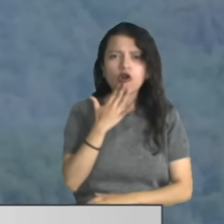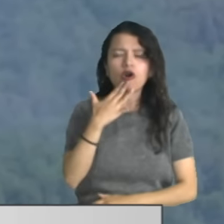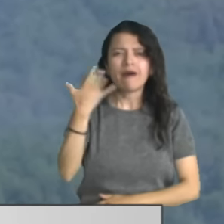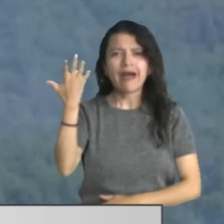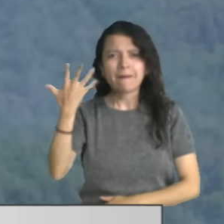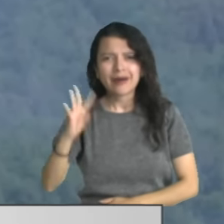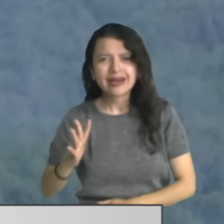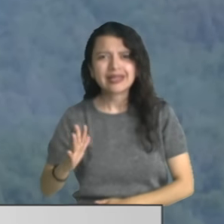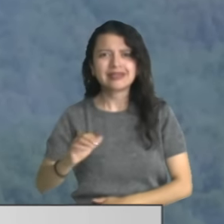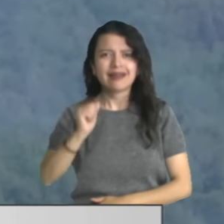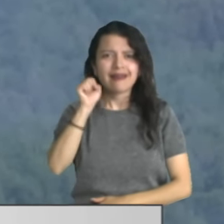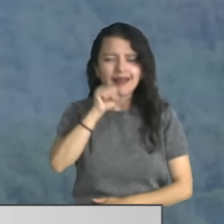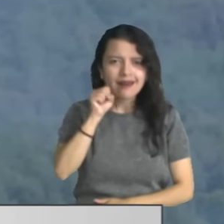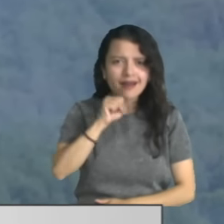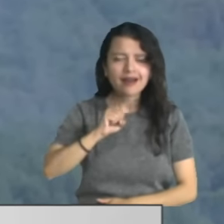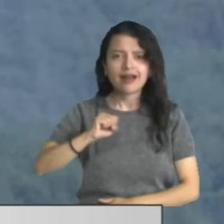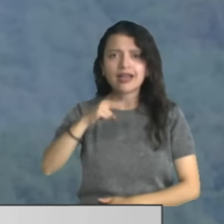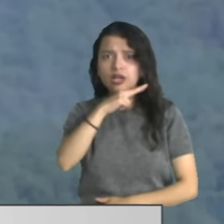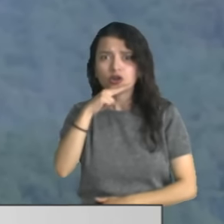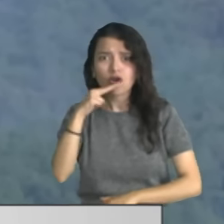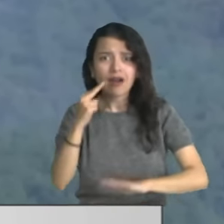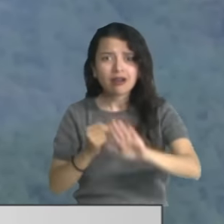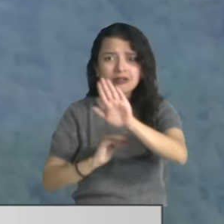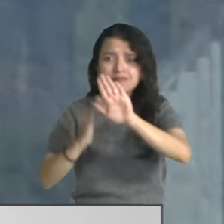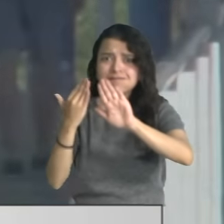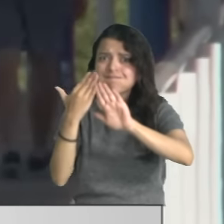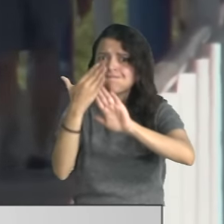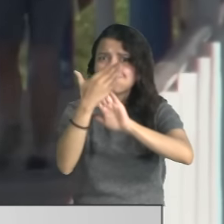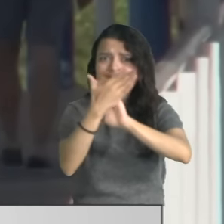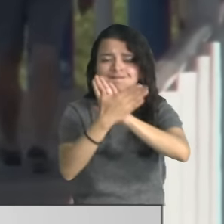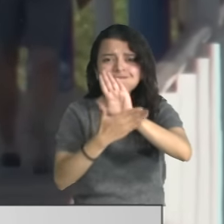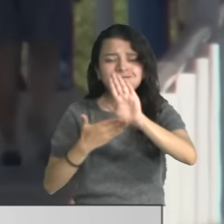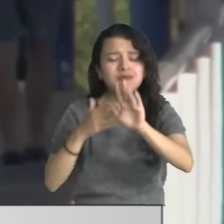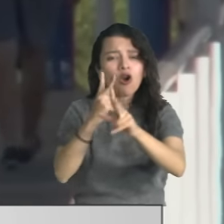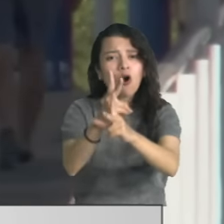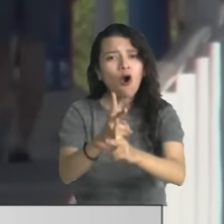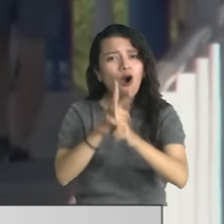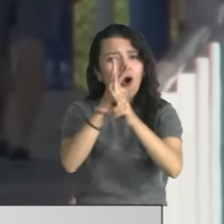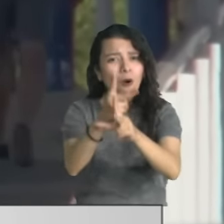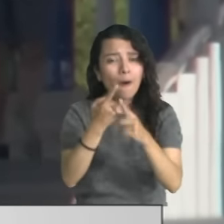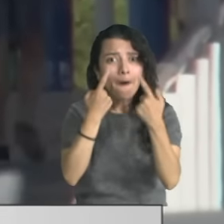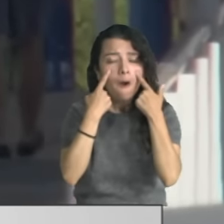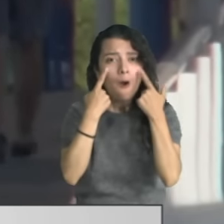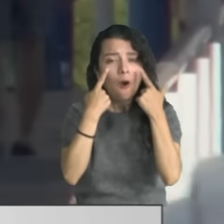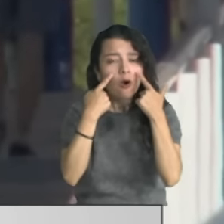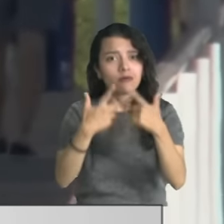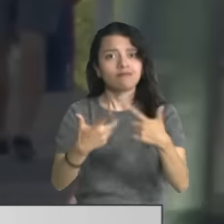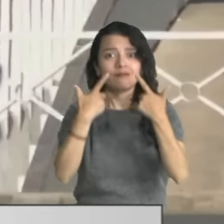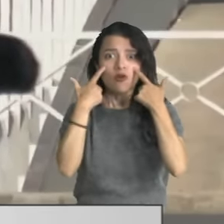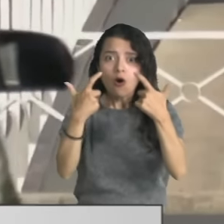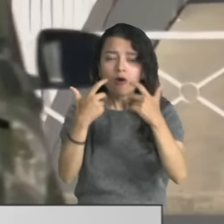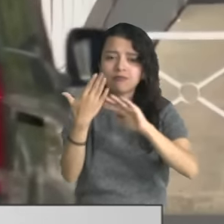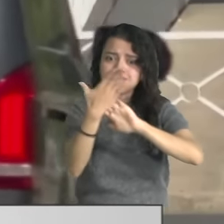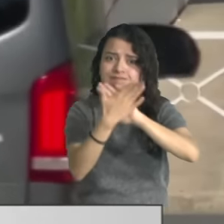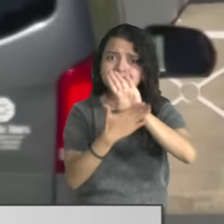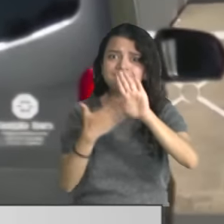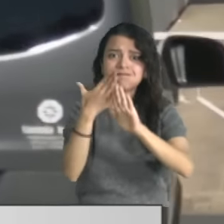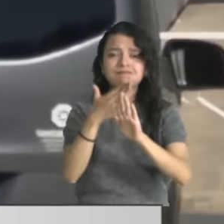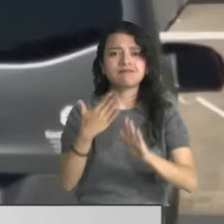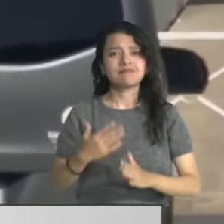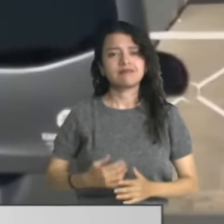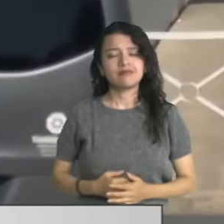en prácticamente todo el territorio español y ha pedido a la población extremar las medidas de prevención ante este calor.